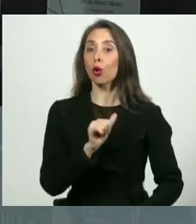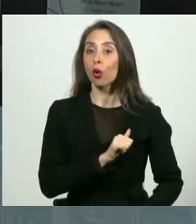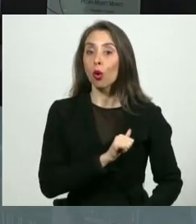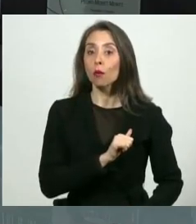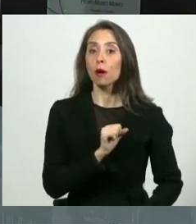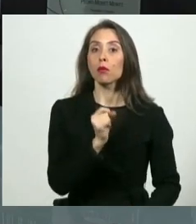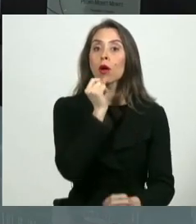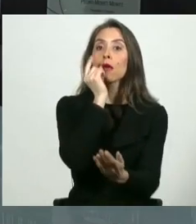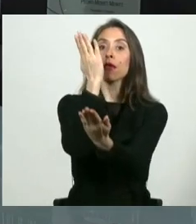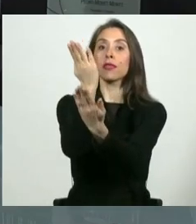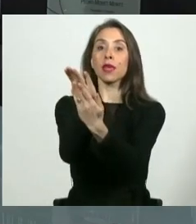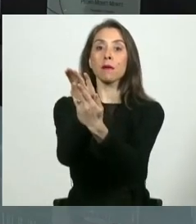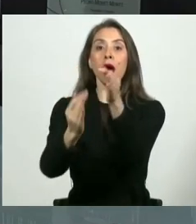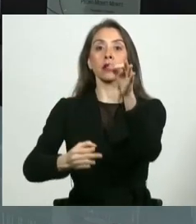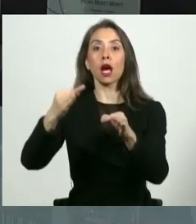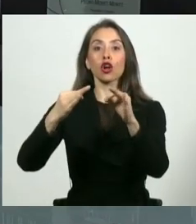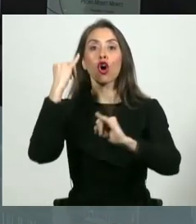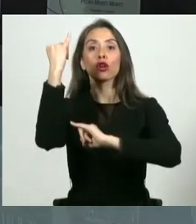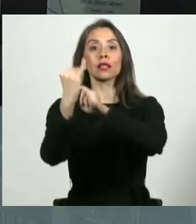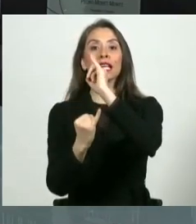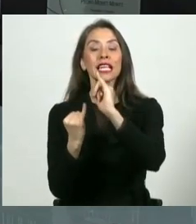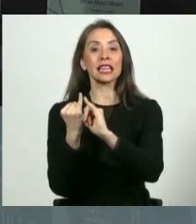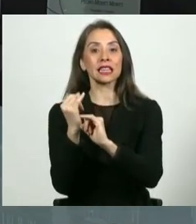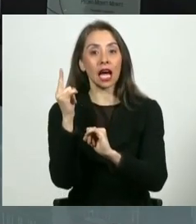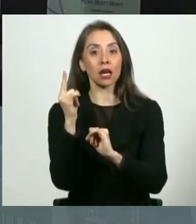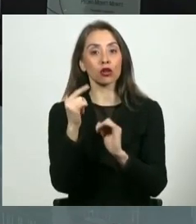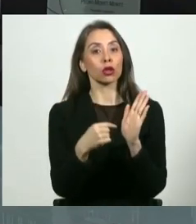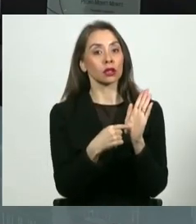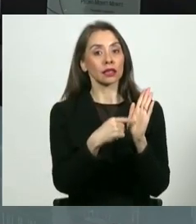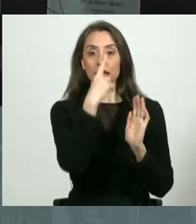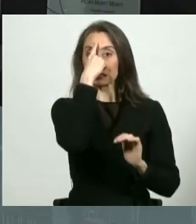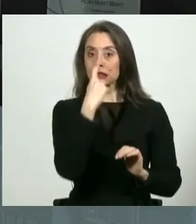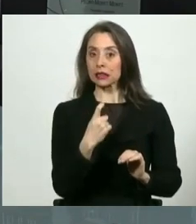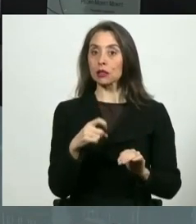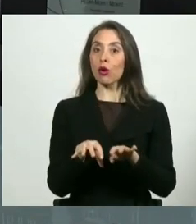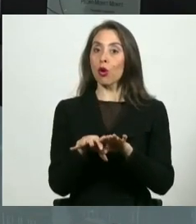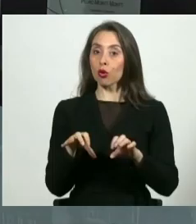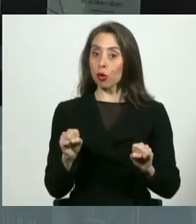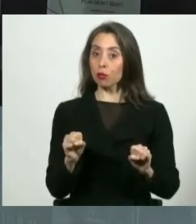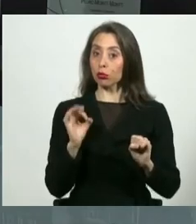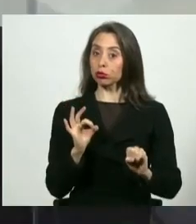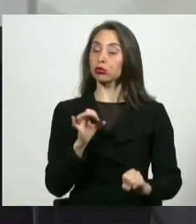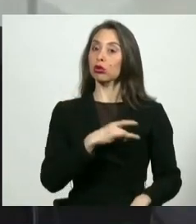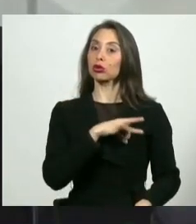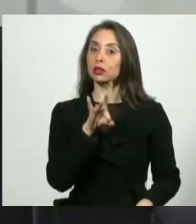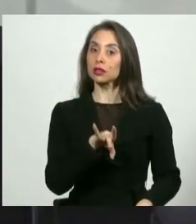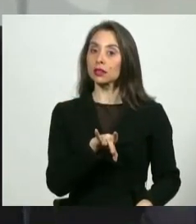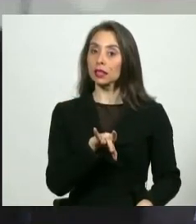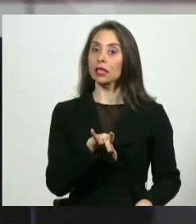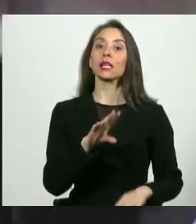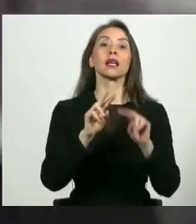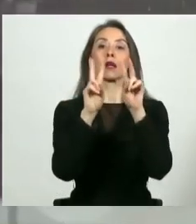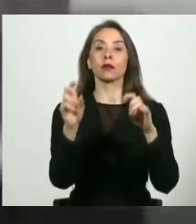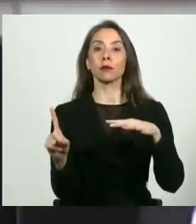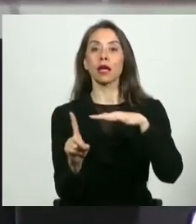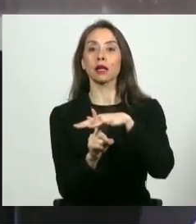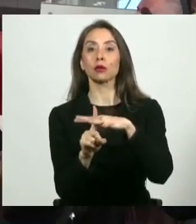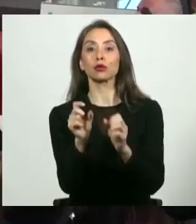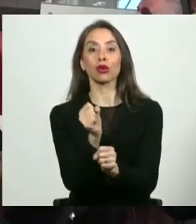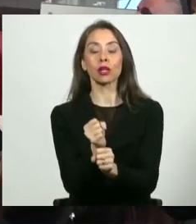causar demandas en cortes internacionales, lo que habla de la seriedad y el compromiso adquirido por parte de Chile con respecto a la inclusión